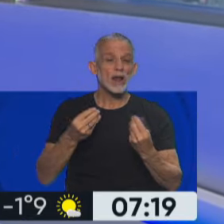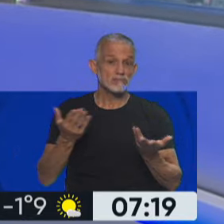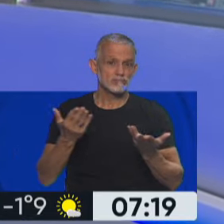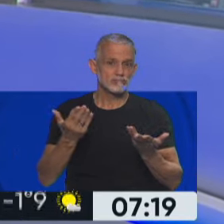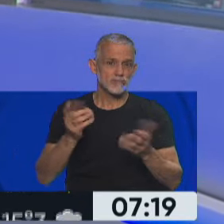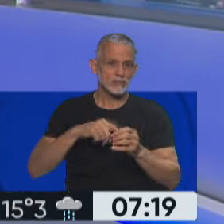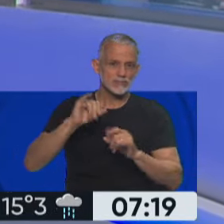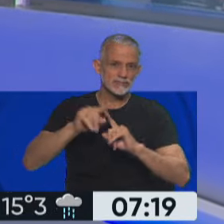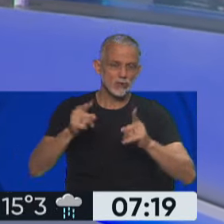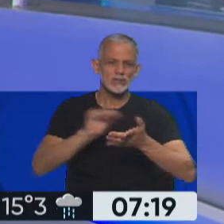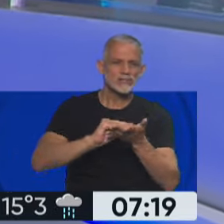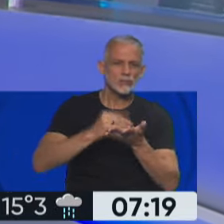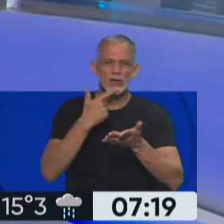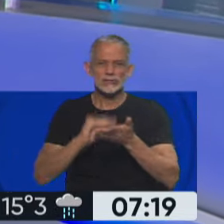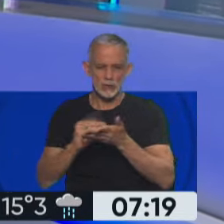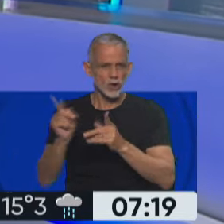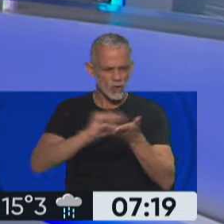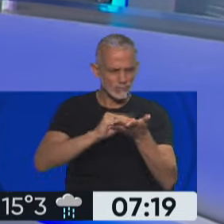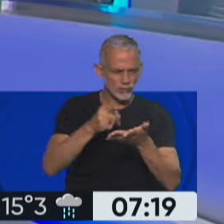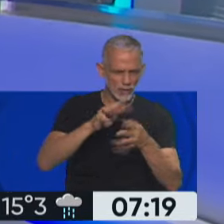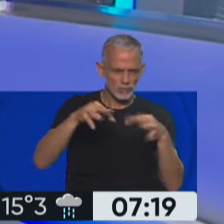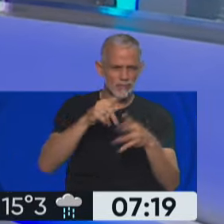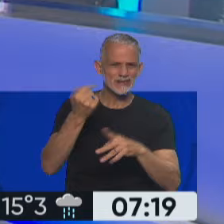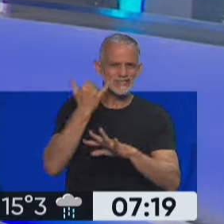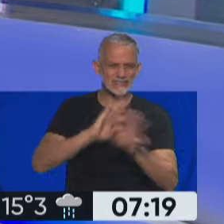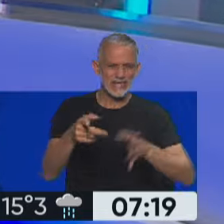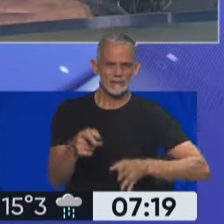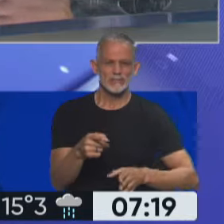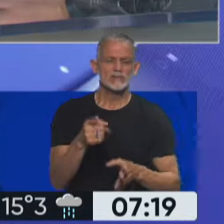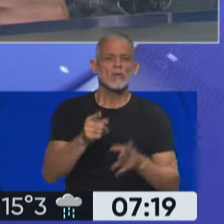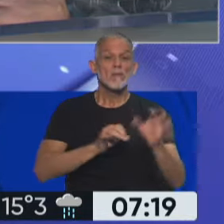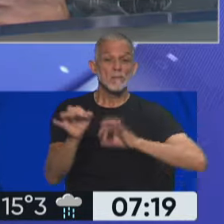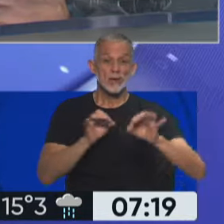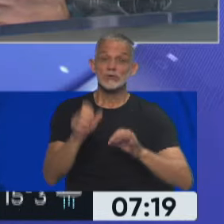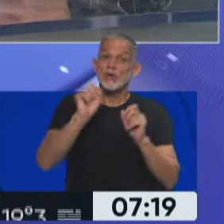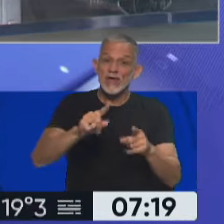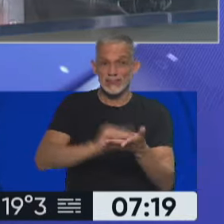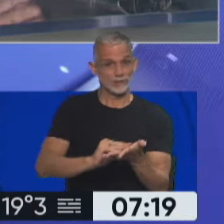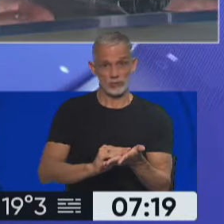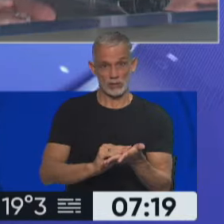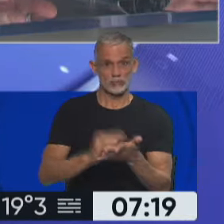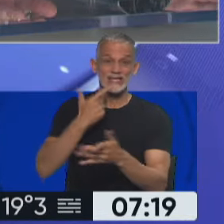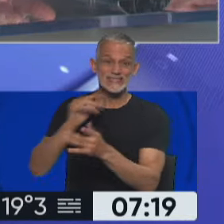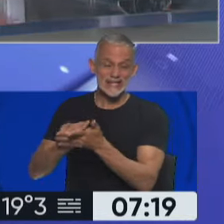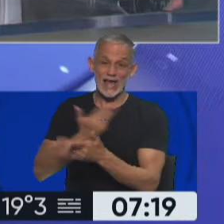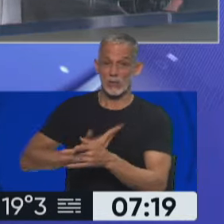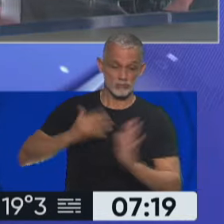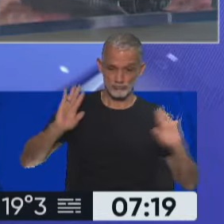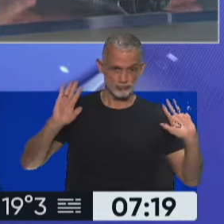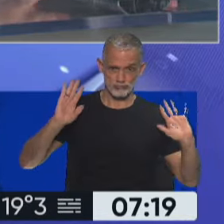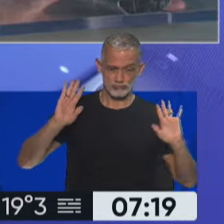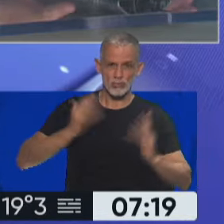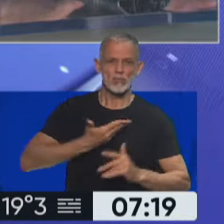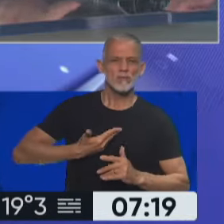que entraría por diputados o por senado no no no entra por diputados ya son a ver son proyectos de diputados no hay proyecto del ejecutivo el proyecto del